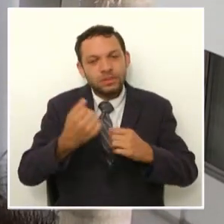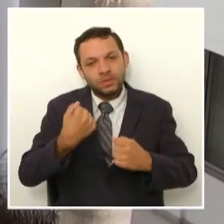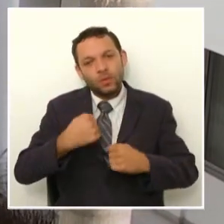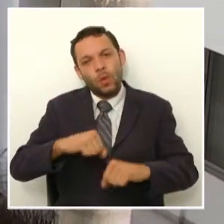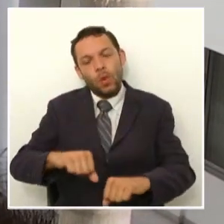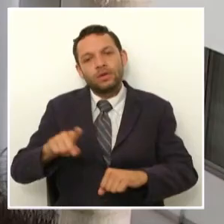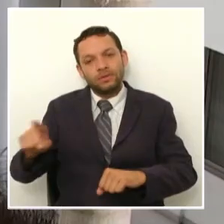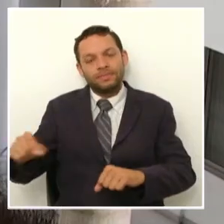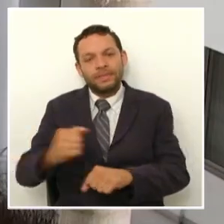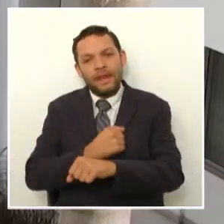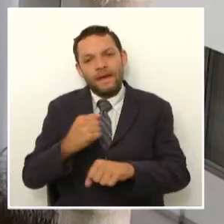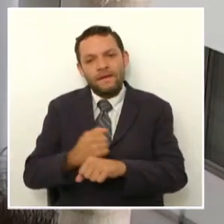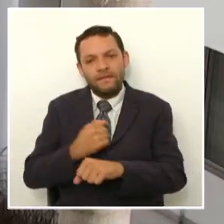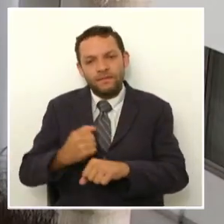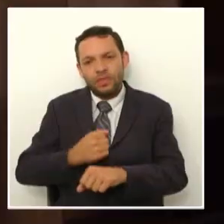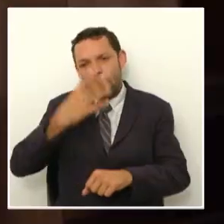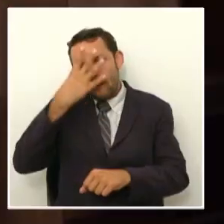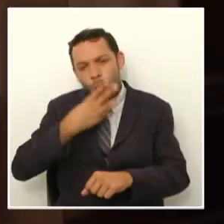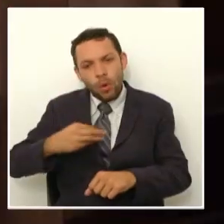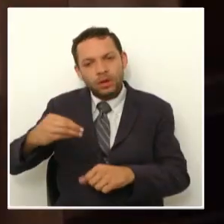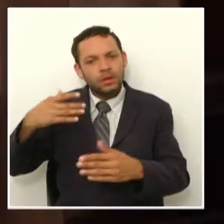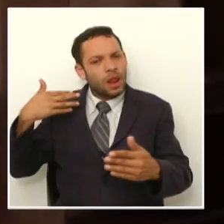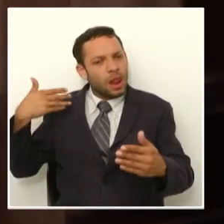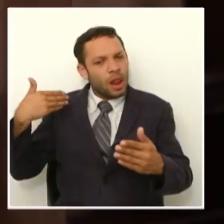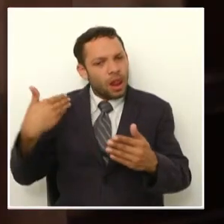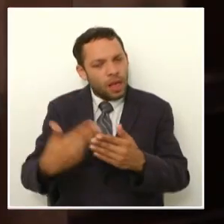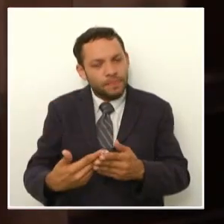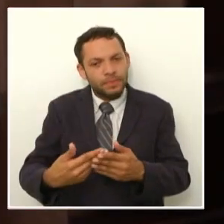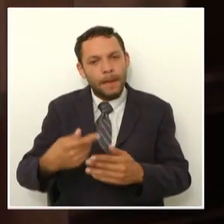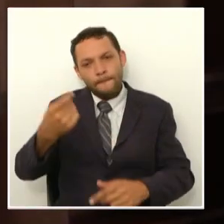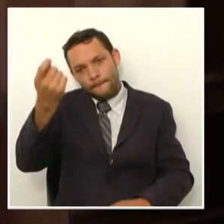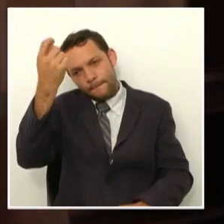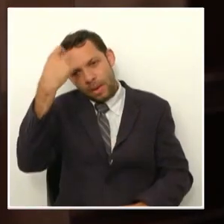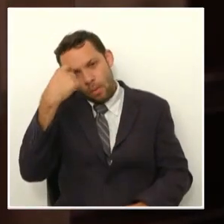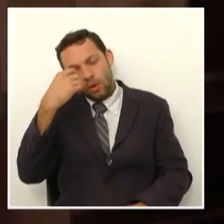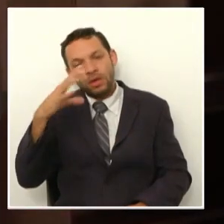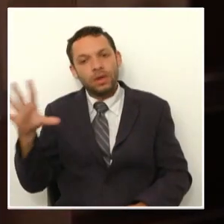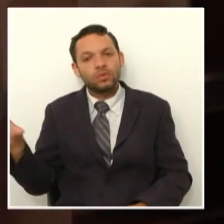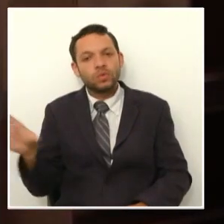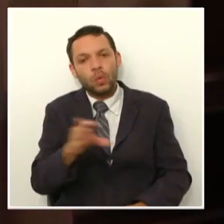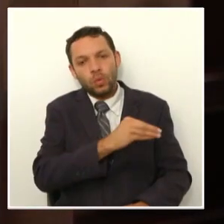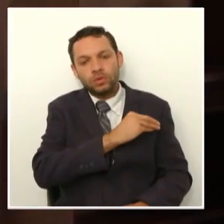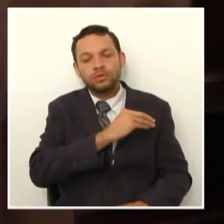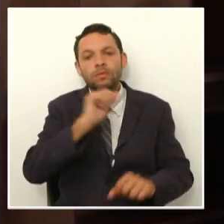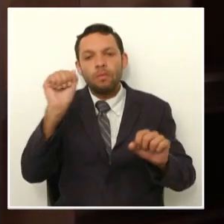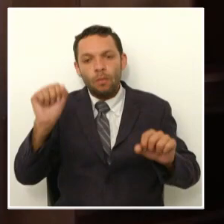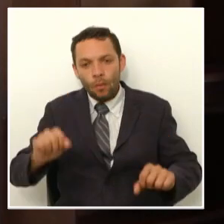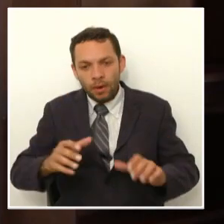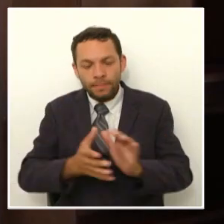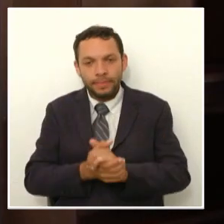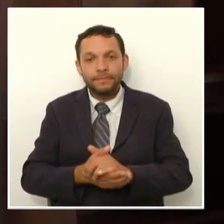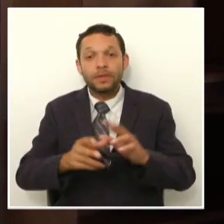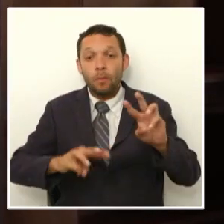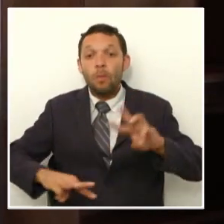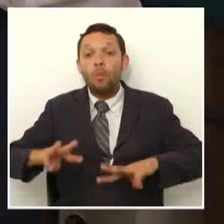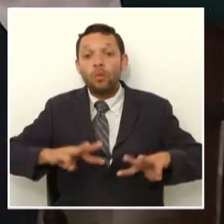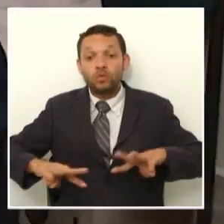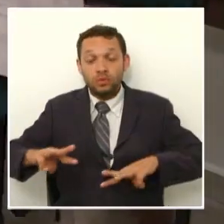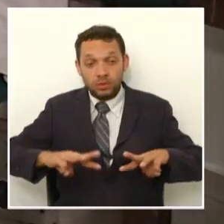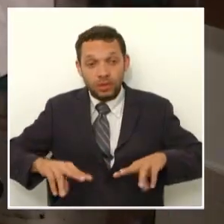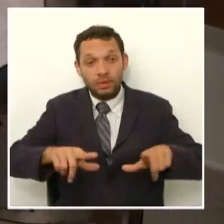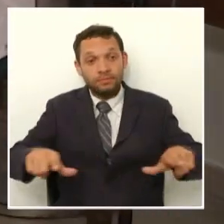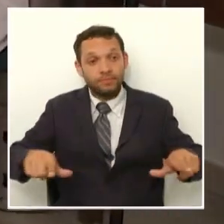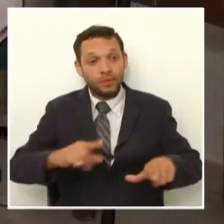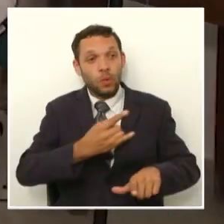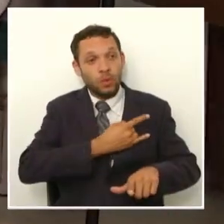académico, por esta labor tan linda que está dejando plasmada en la biblioteca de la Universidad de Caldas, en Manizales,